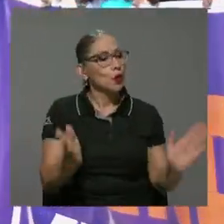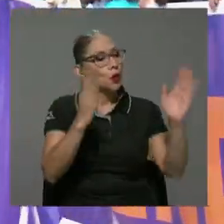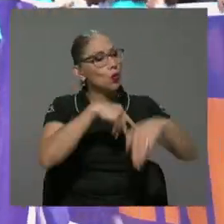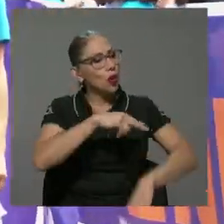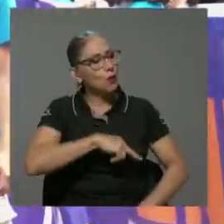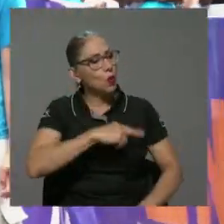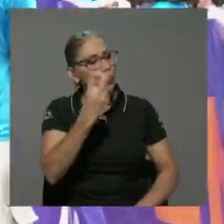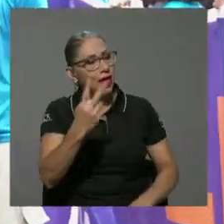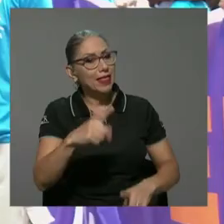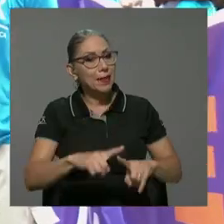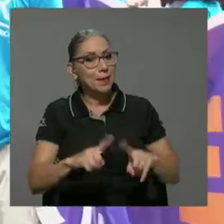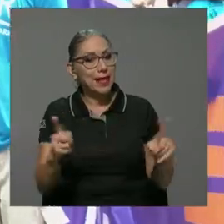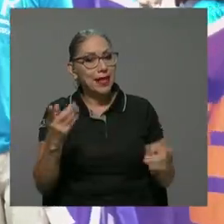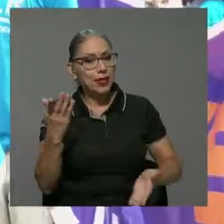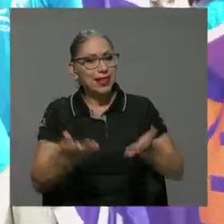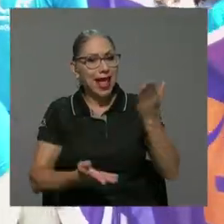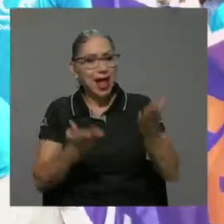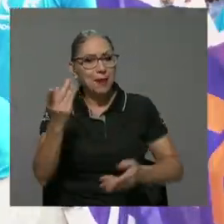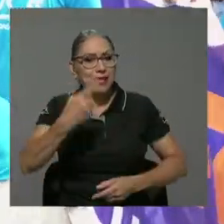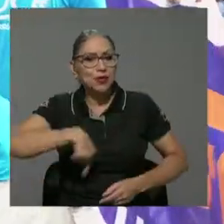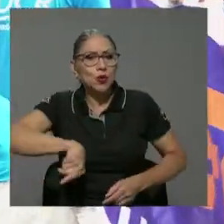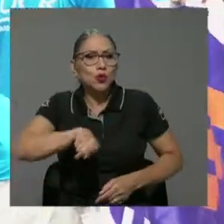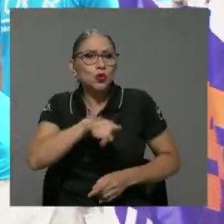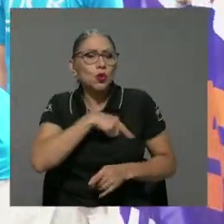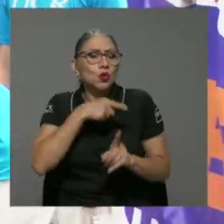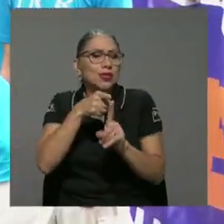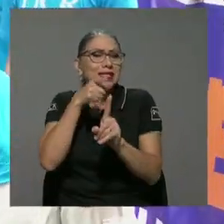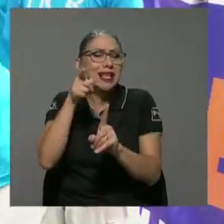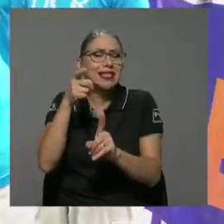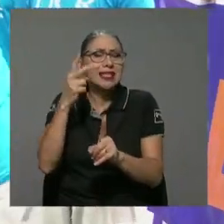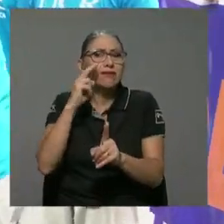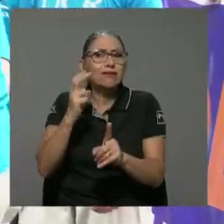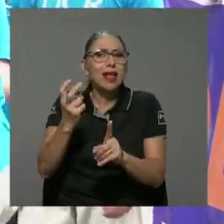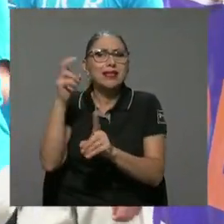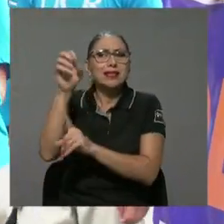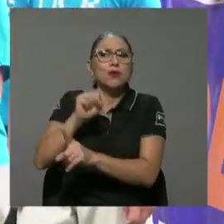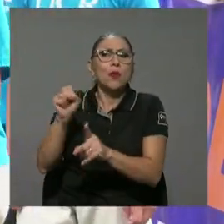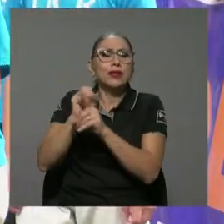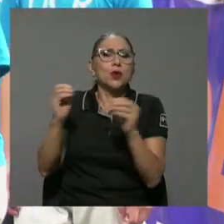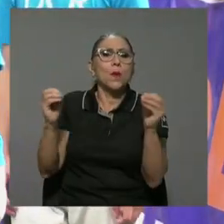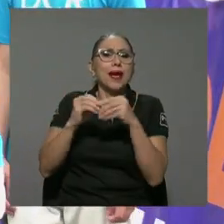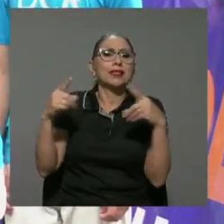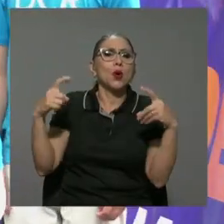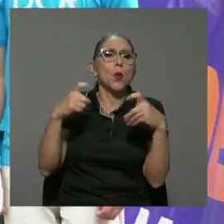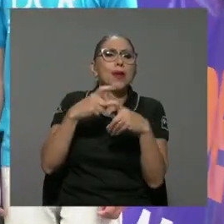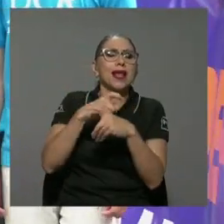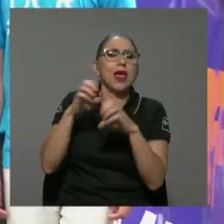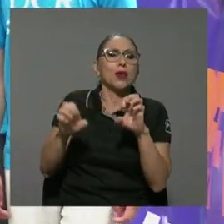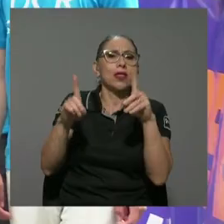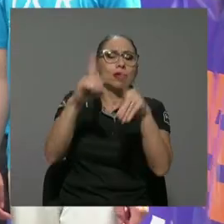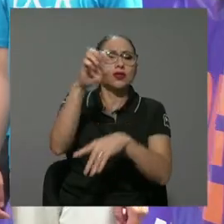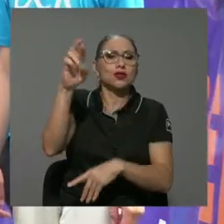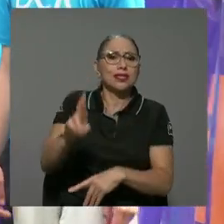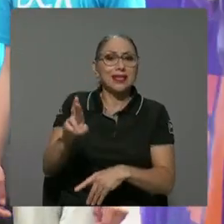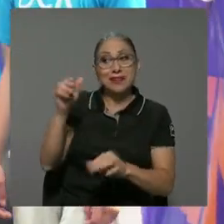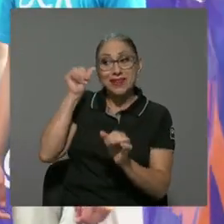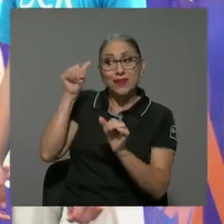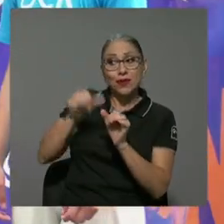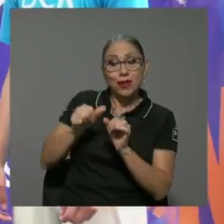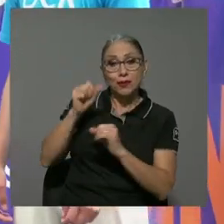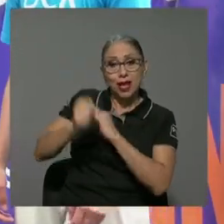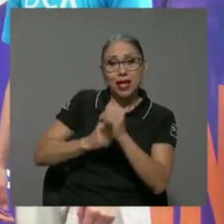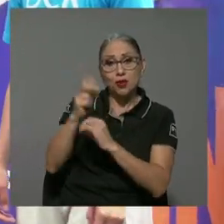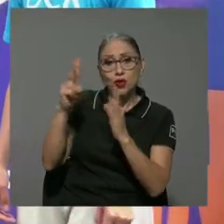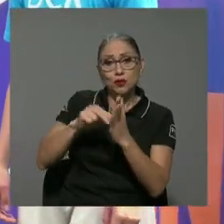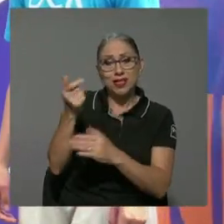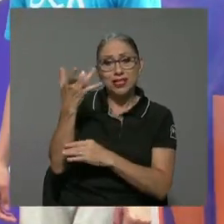vez el contexto más complicado de la historia de la educación en Costa Rica. Si recordamos, en el 2018 había huelga de